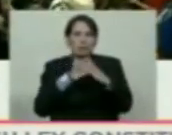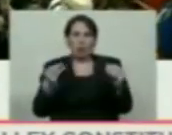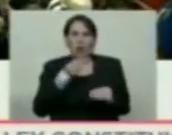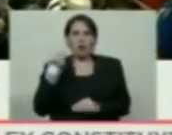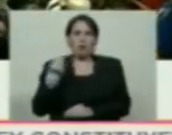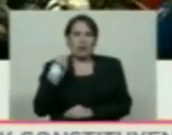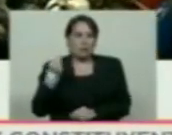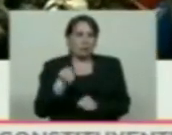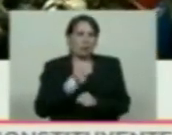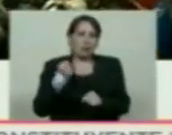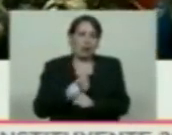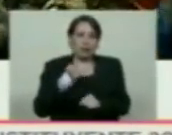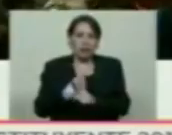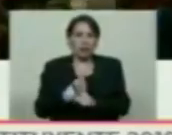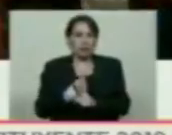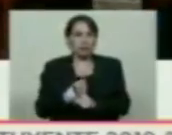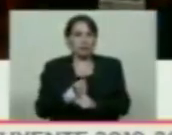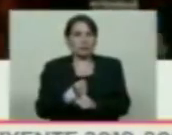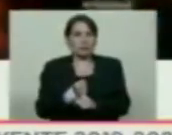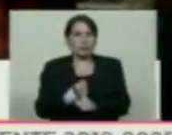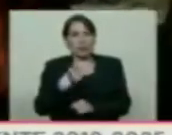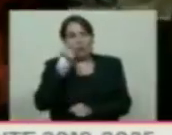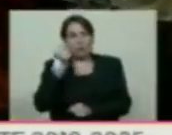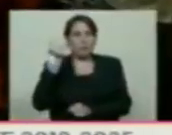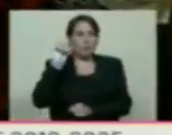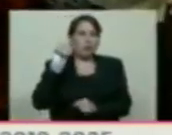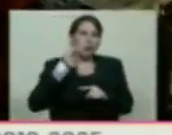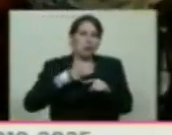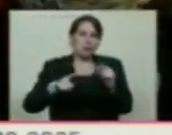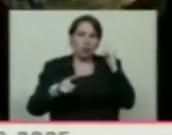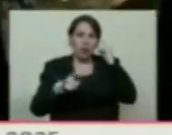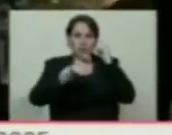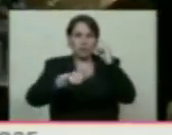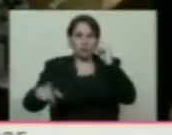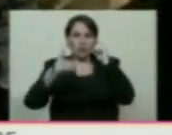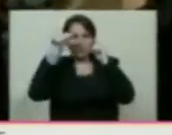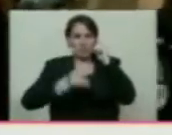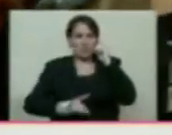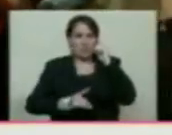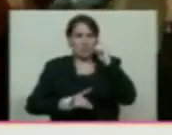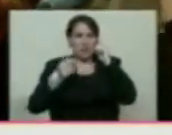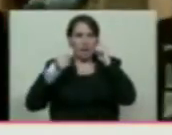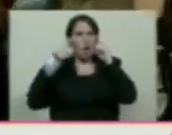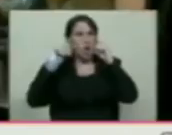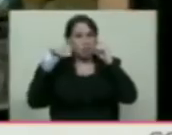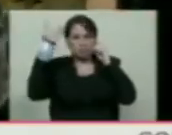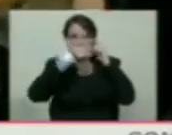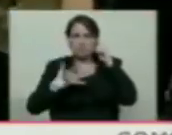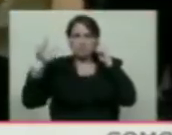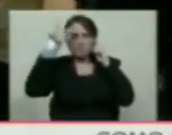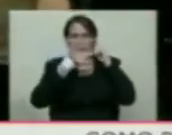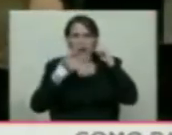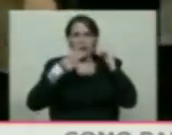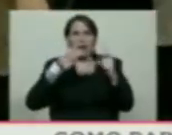por los trabajadores, por las trabajadoras, por las personas con discapacidad, por los afrodescendientes, por la